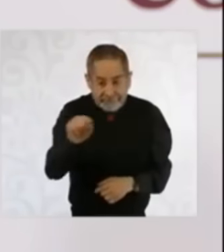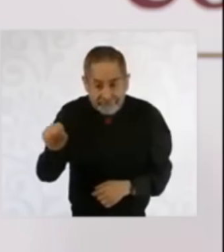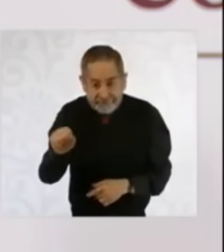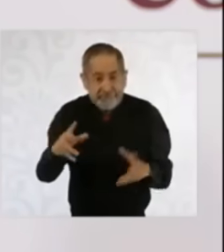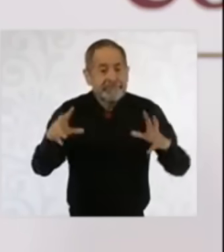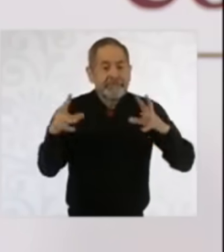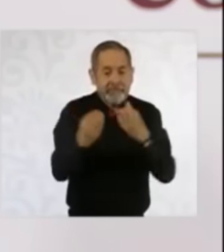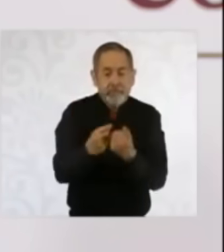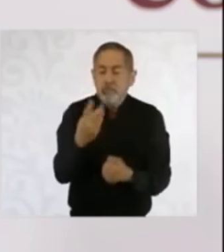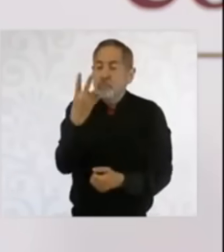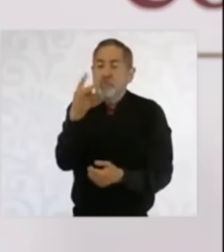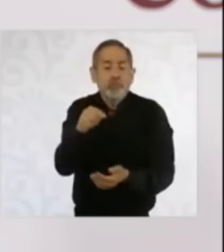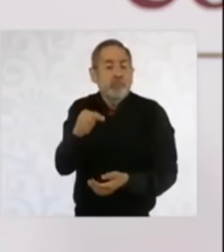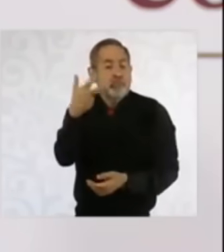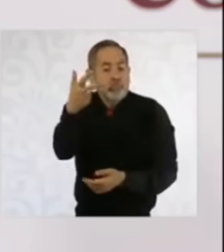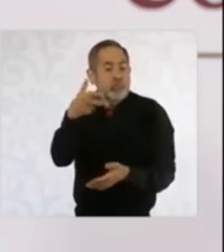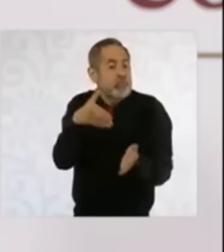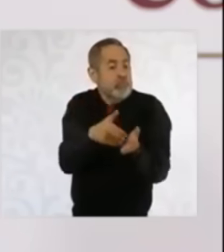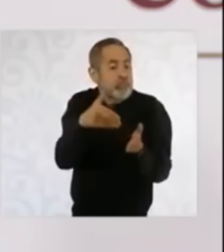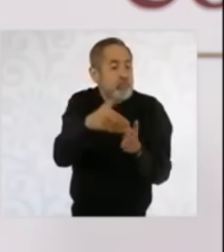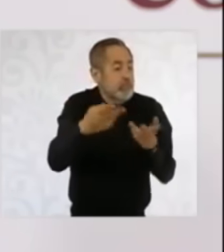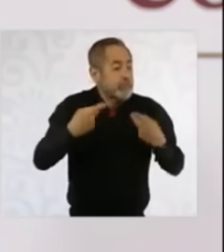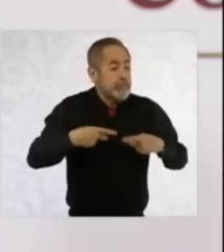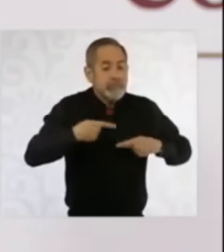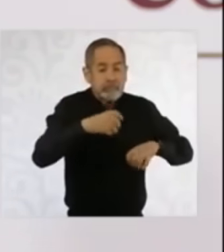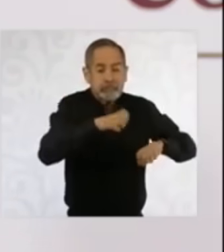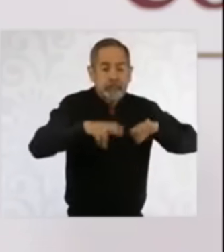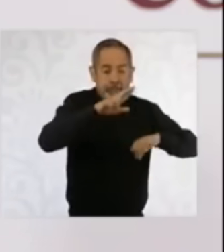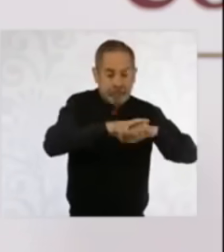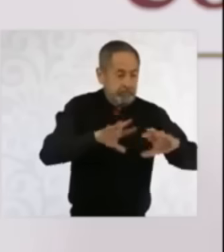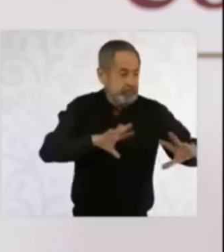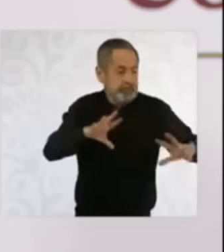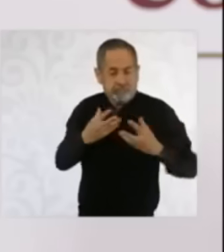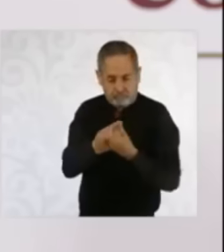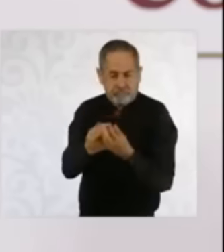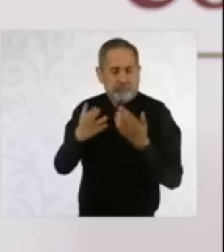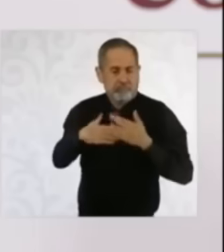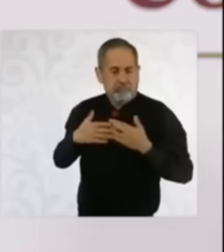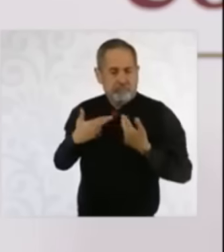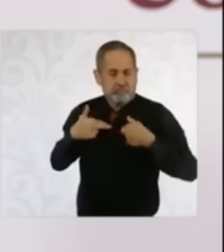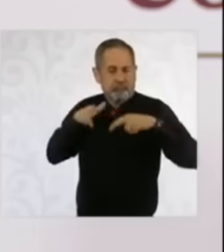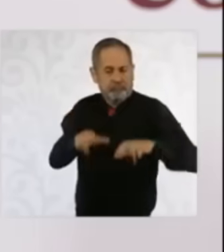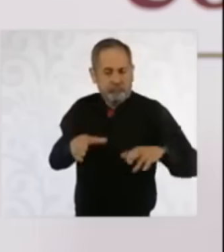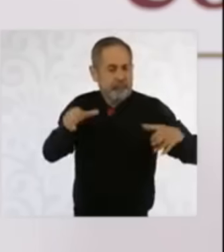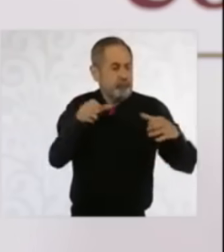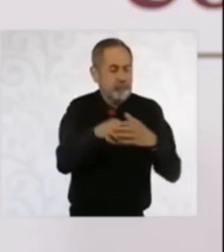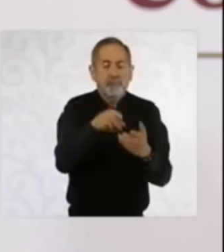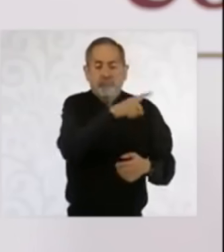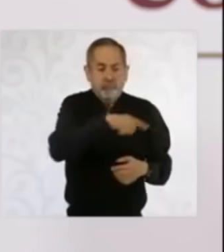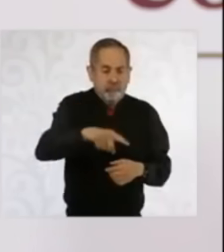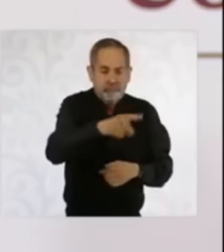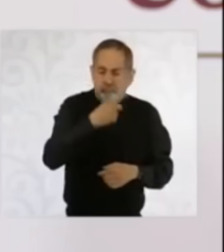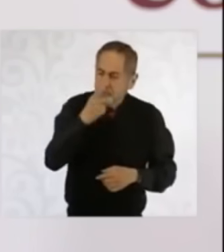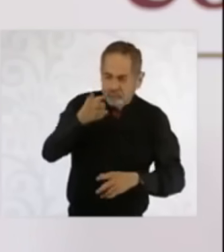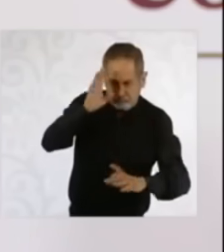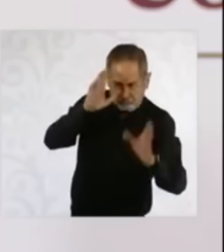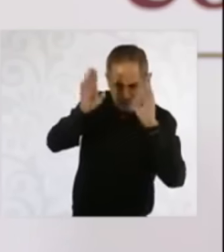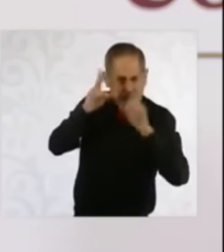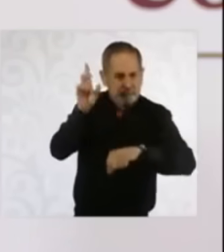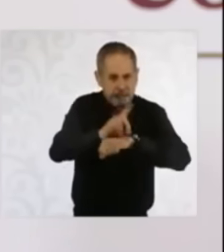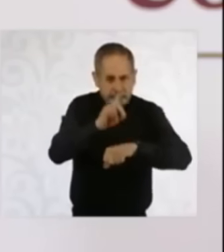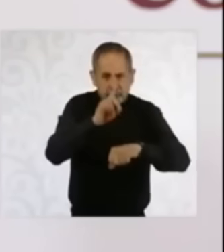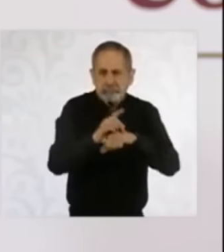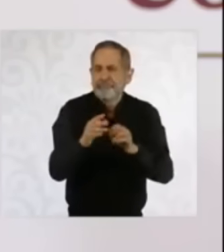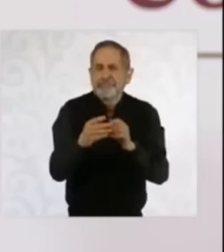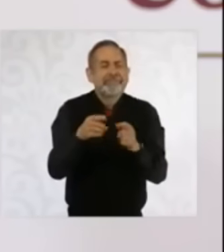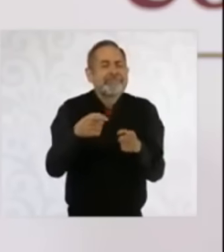necesitamos aprovechemos para comprar aquello que realmente nos hace falta o para adelantar los regalos de Navidad Recuerden que lo importante es